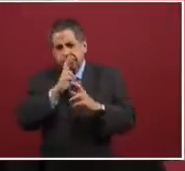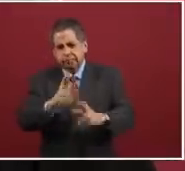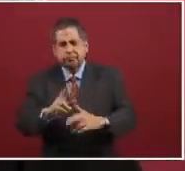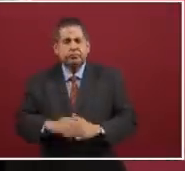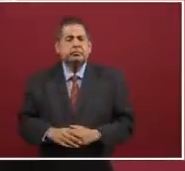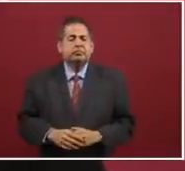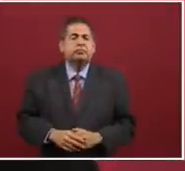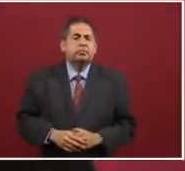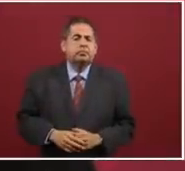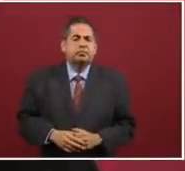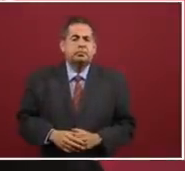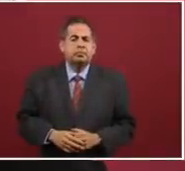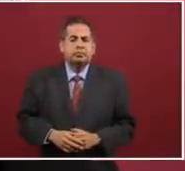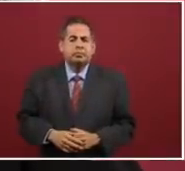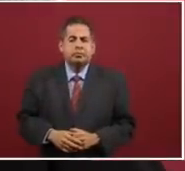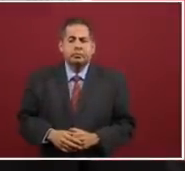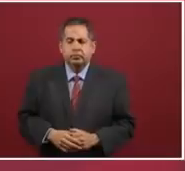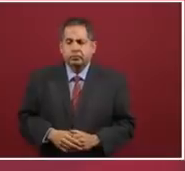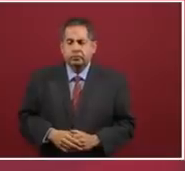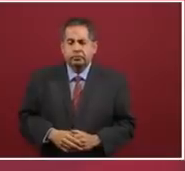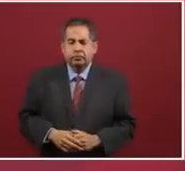Está